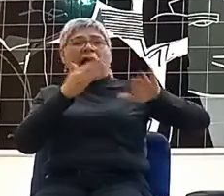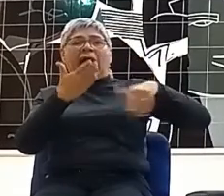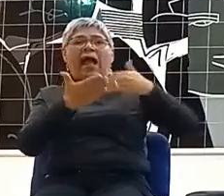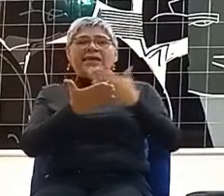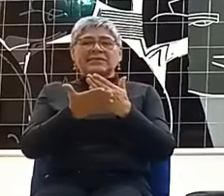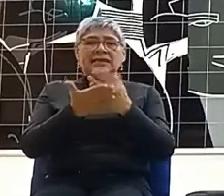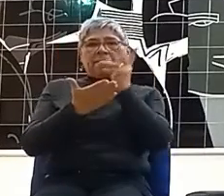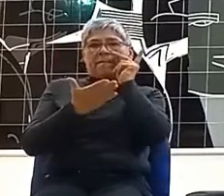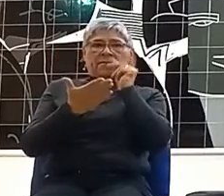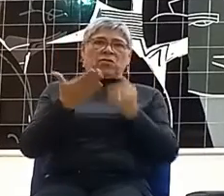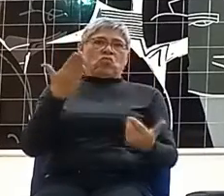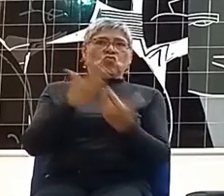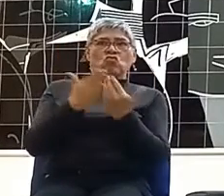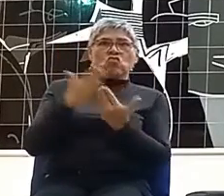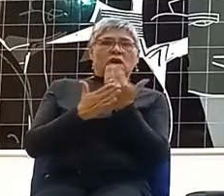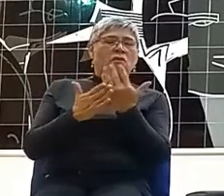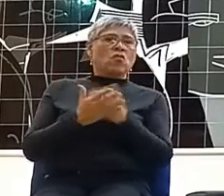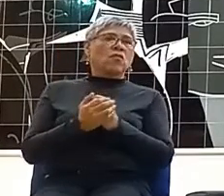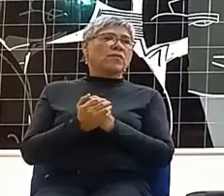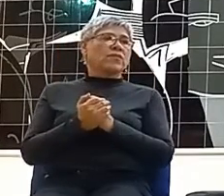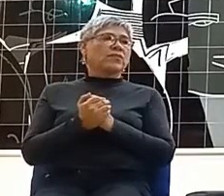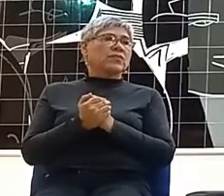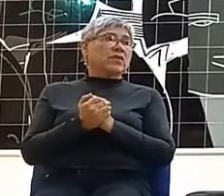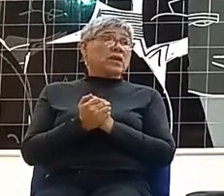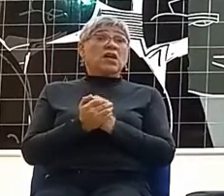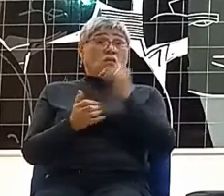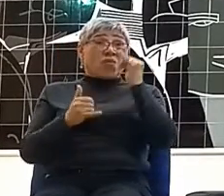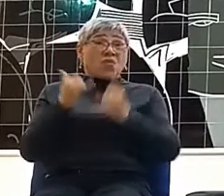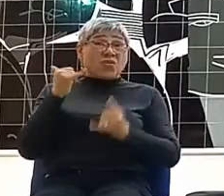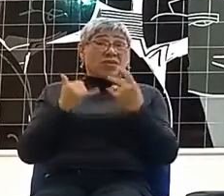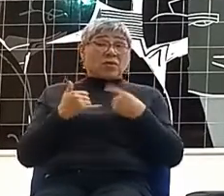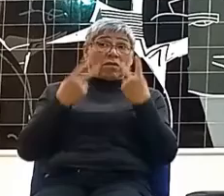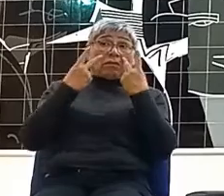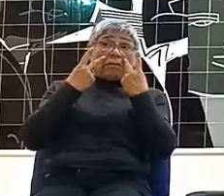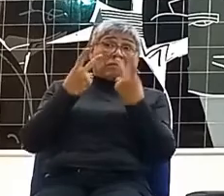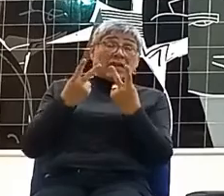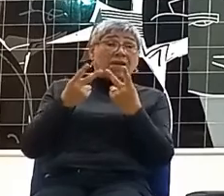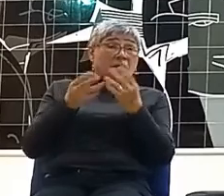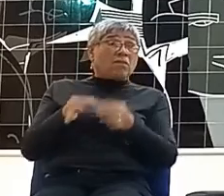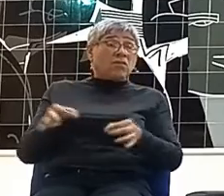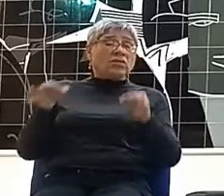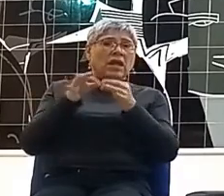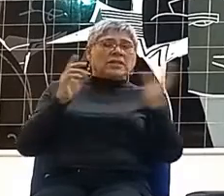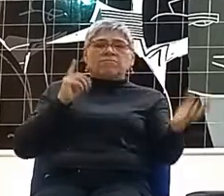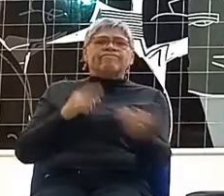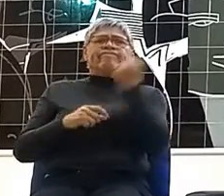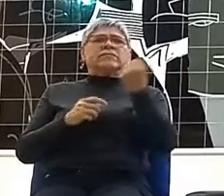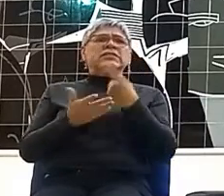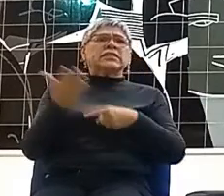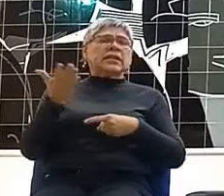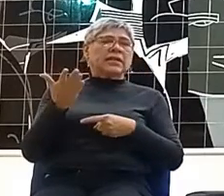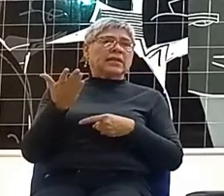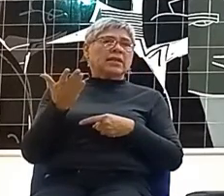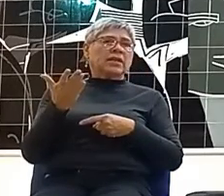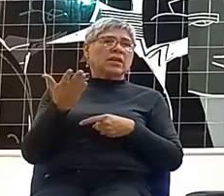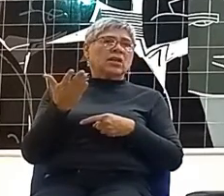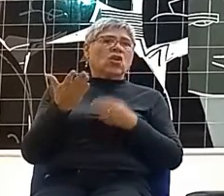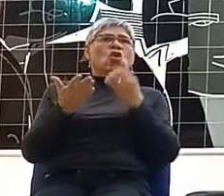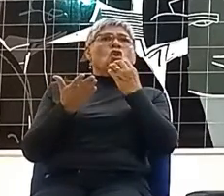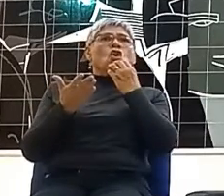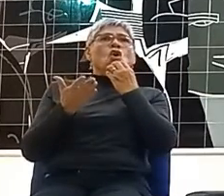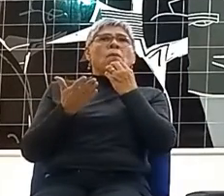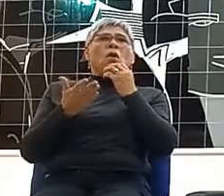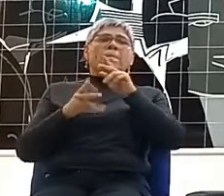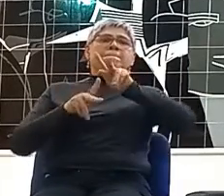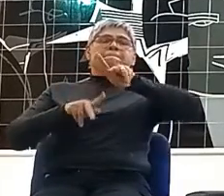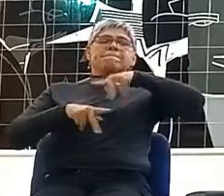esa Pereira moderna. Y reitero por último que sería importante recuperar como